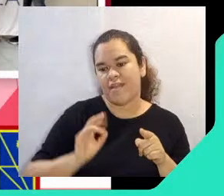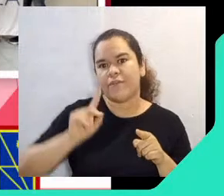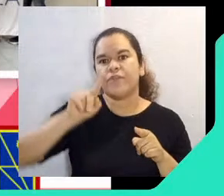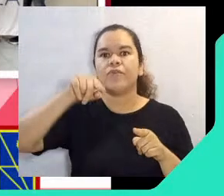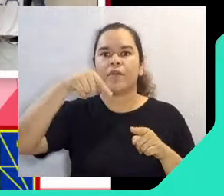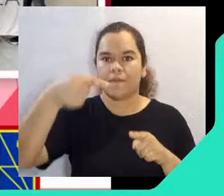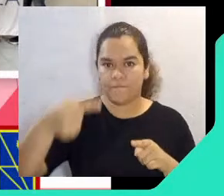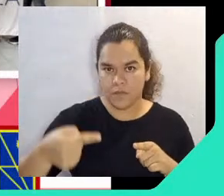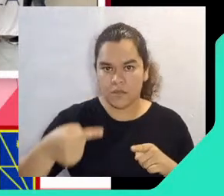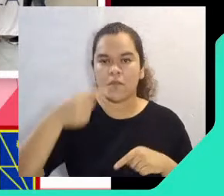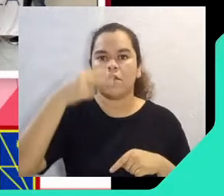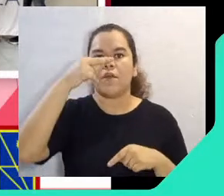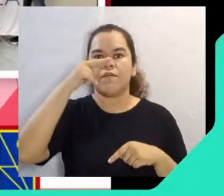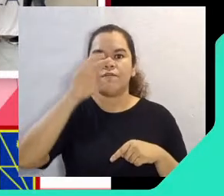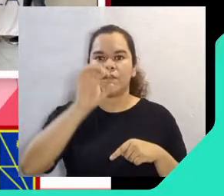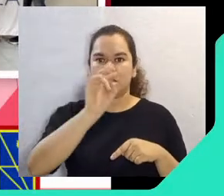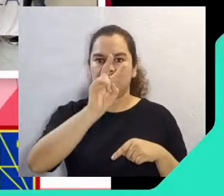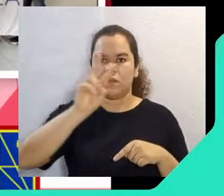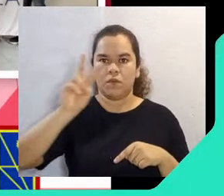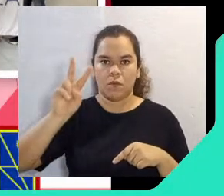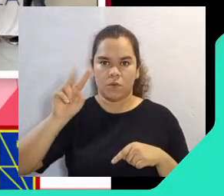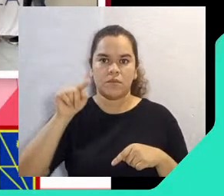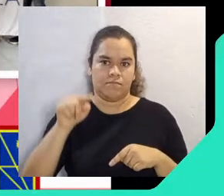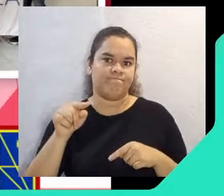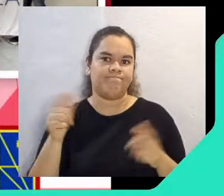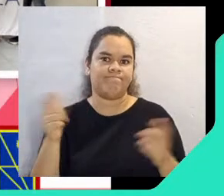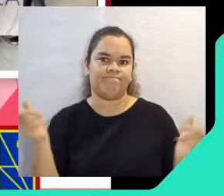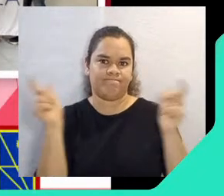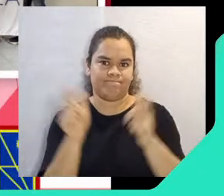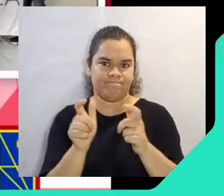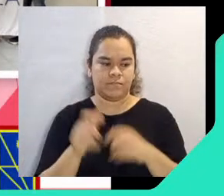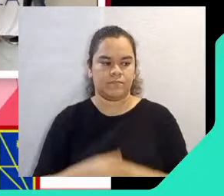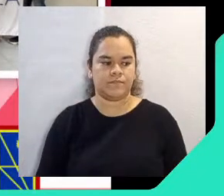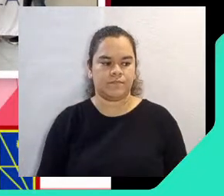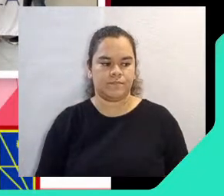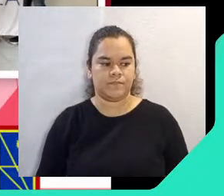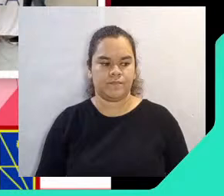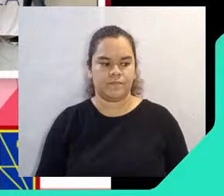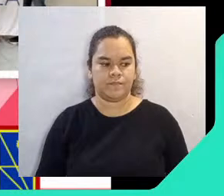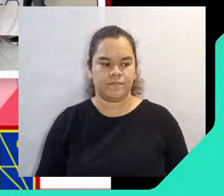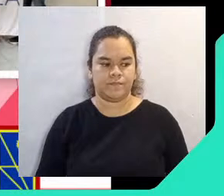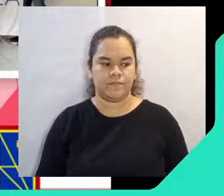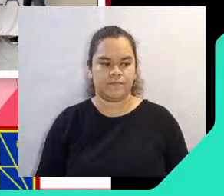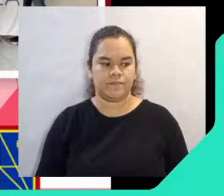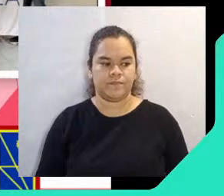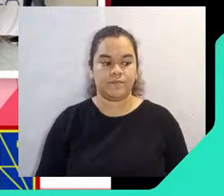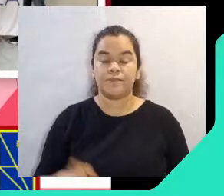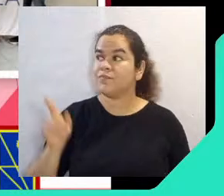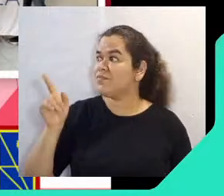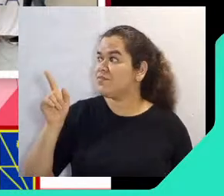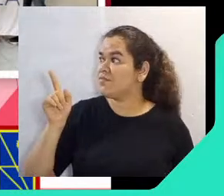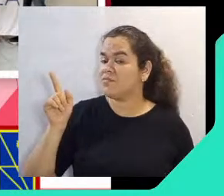año 2022. Este es una actividad que se realizó